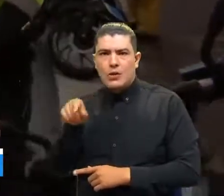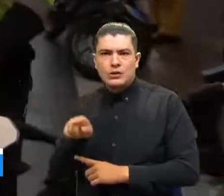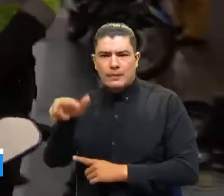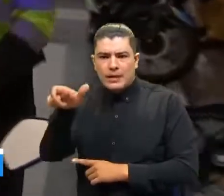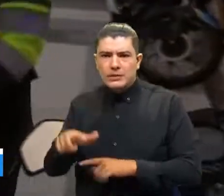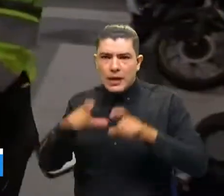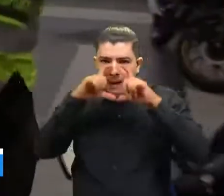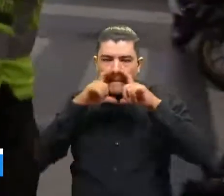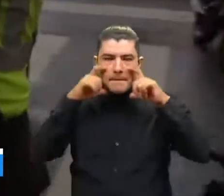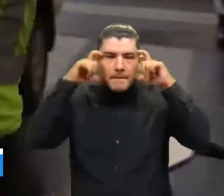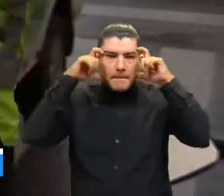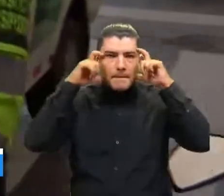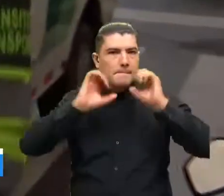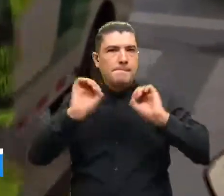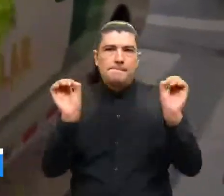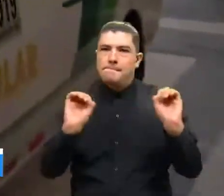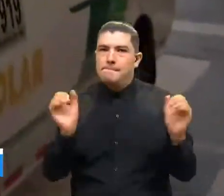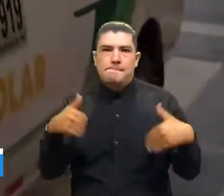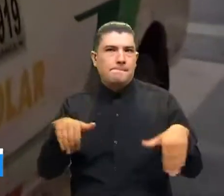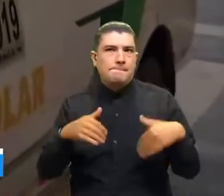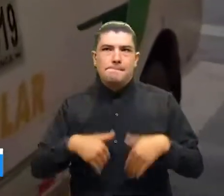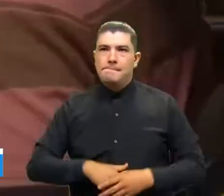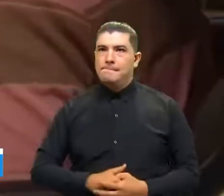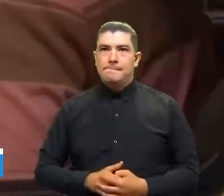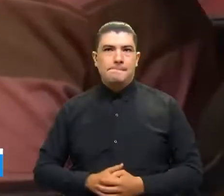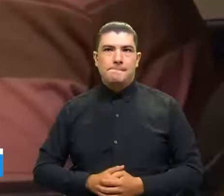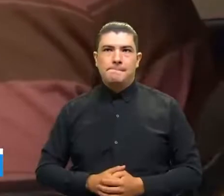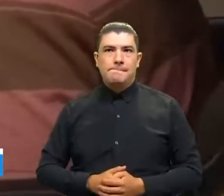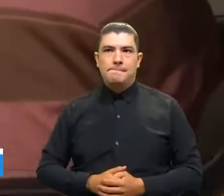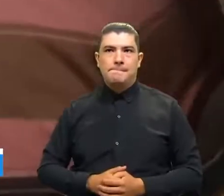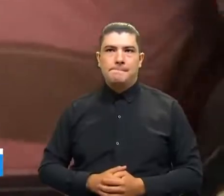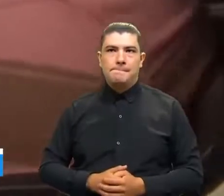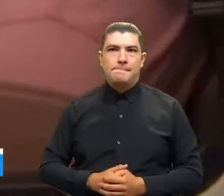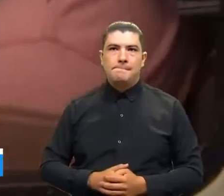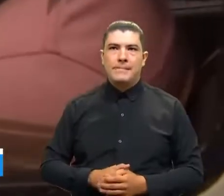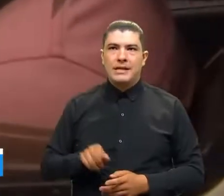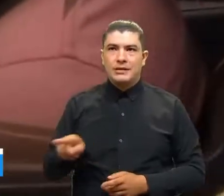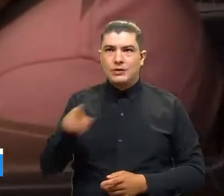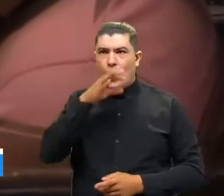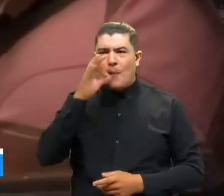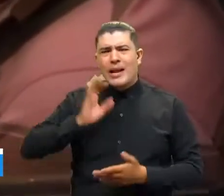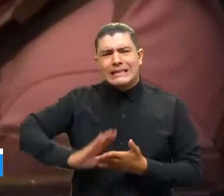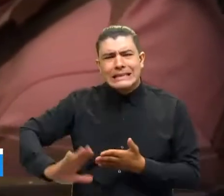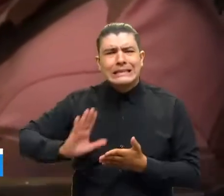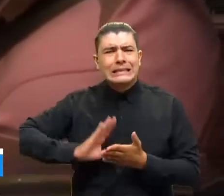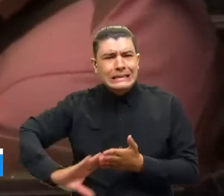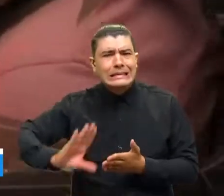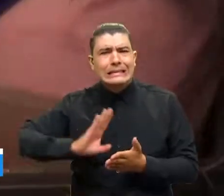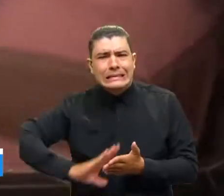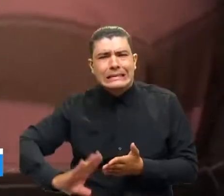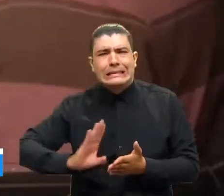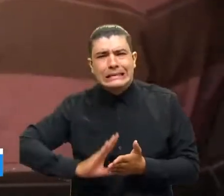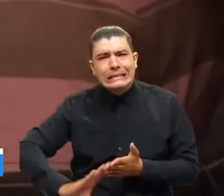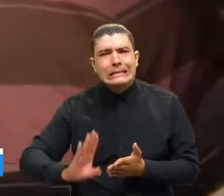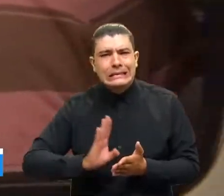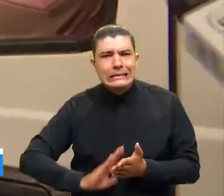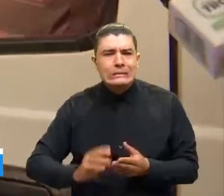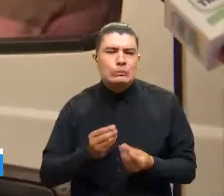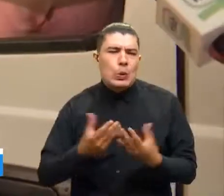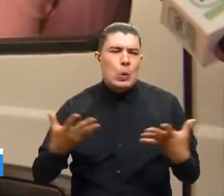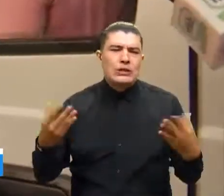llevaba a varios niños y niñas a sus colegios excusas y más excusas son las que recibe la policía de tránsito y transporte